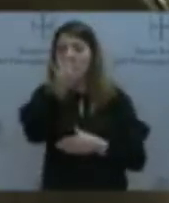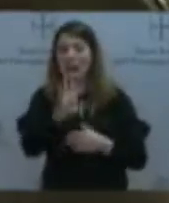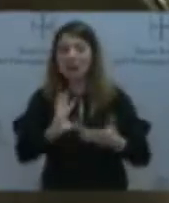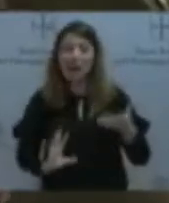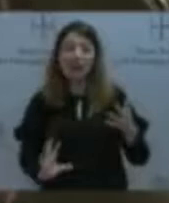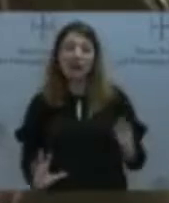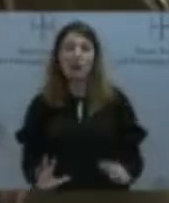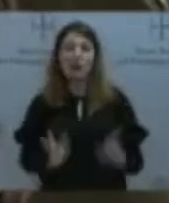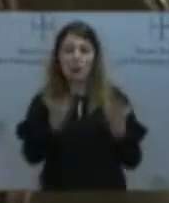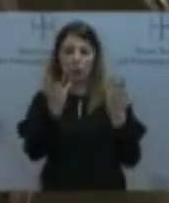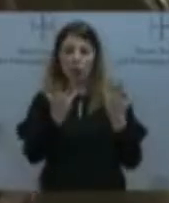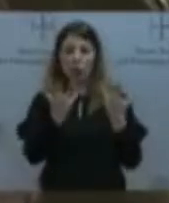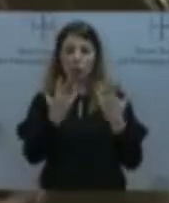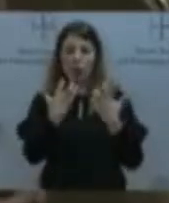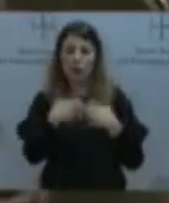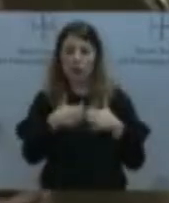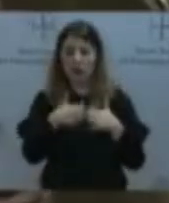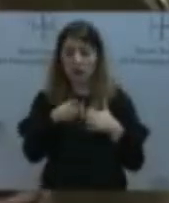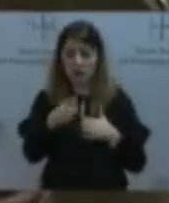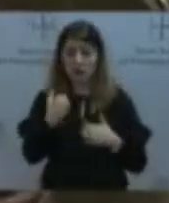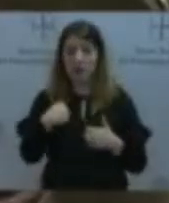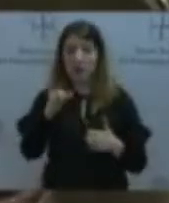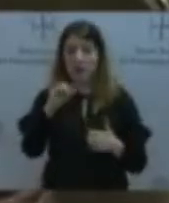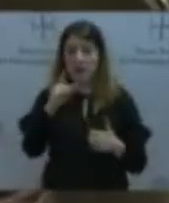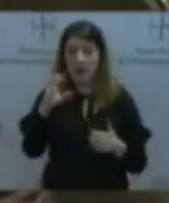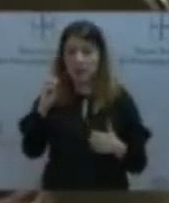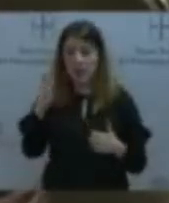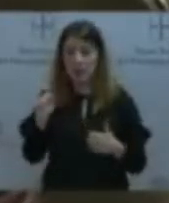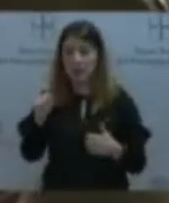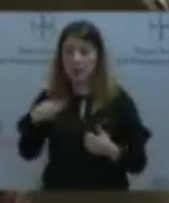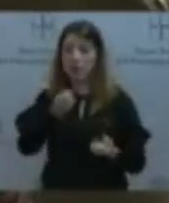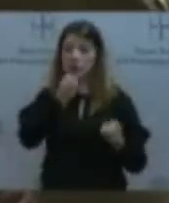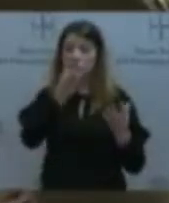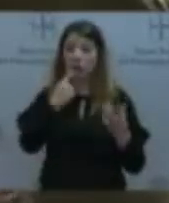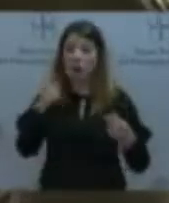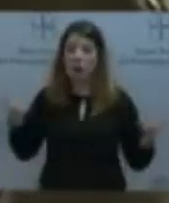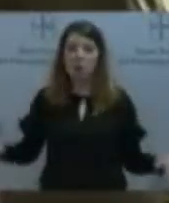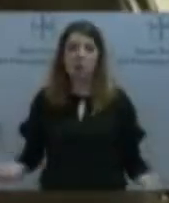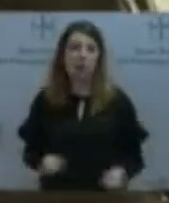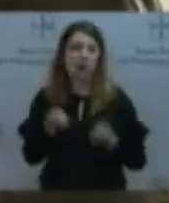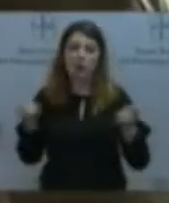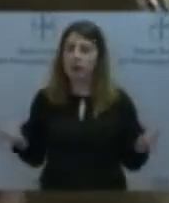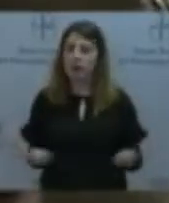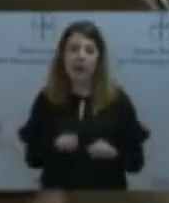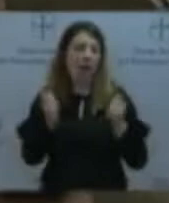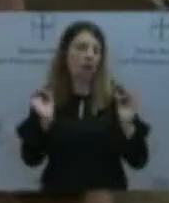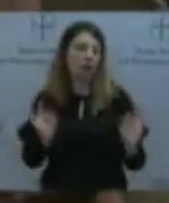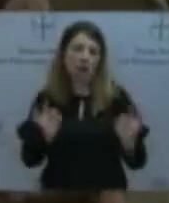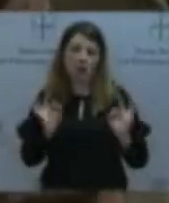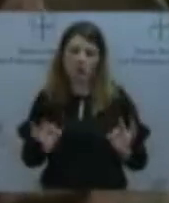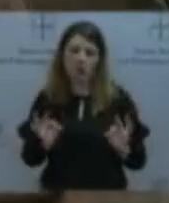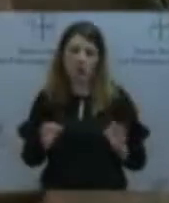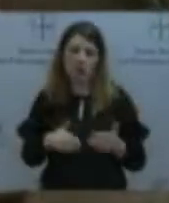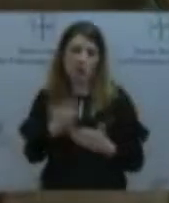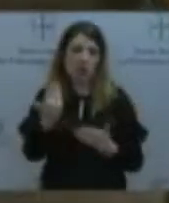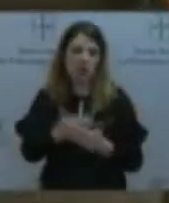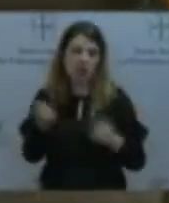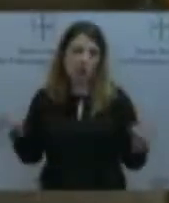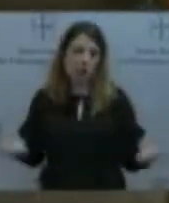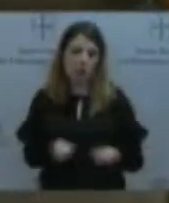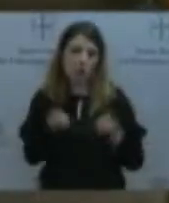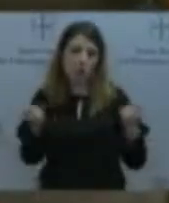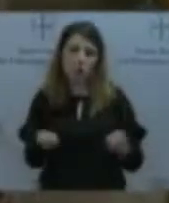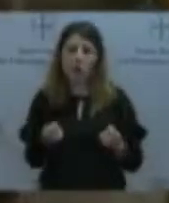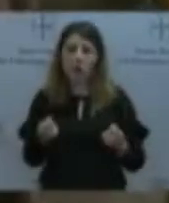sus mensajes marketing puro permanentemente en la prensa. Tras muchas vueltas y un trabajo administrativo innecesario para